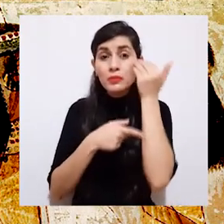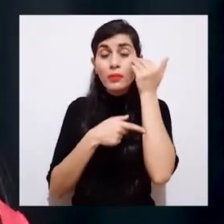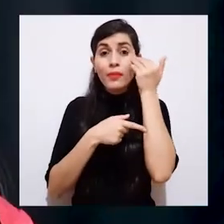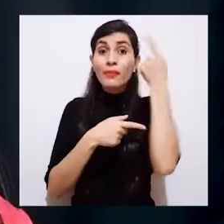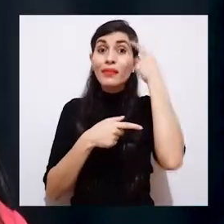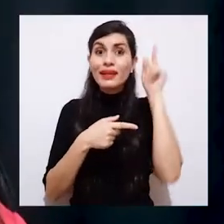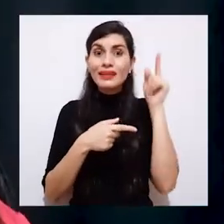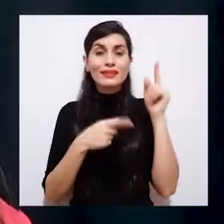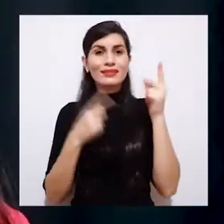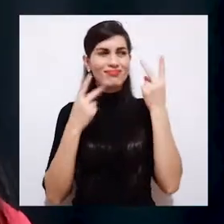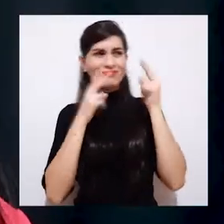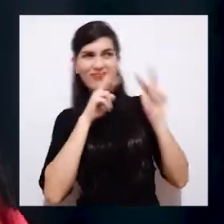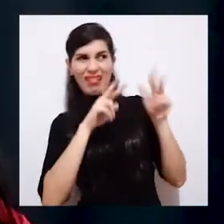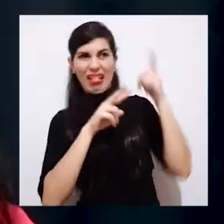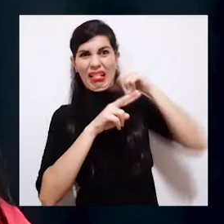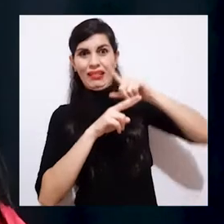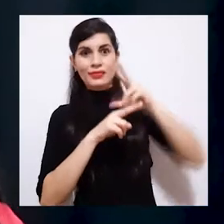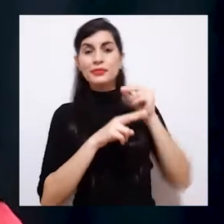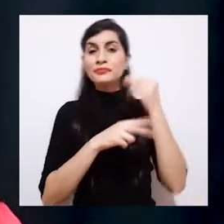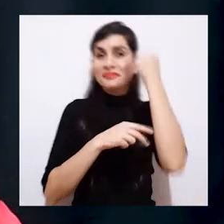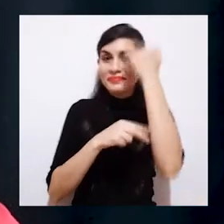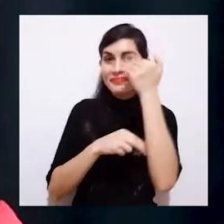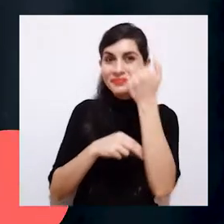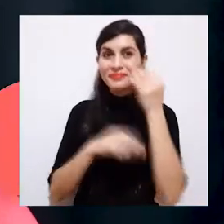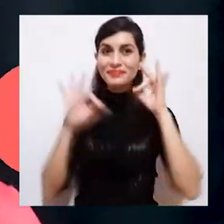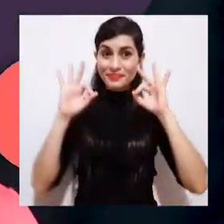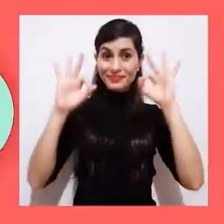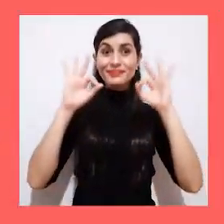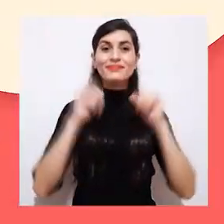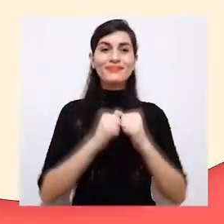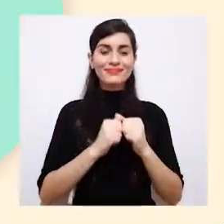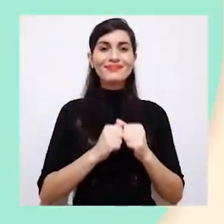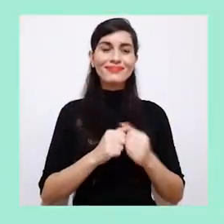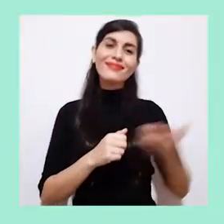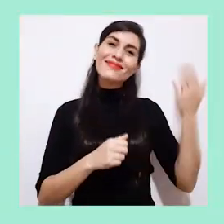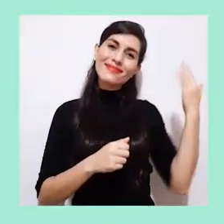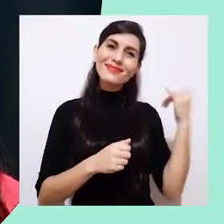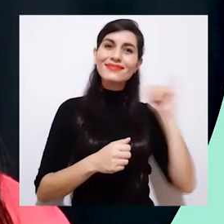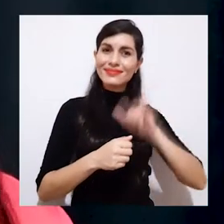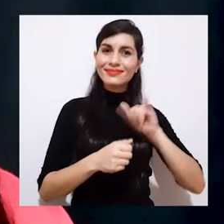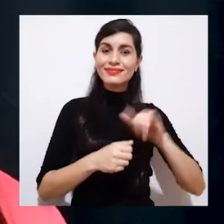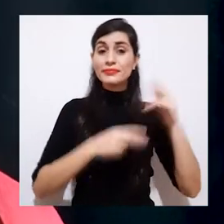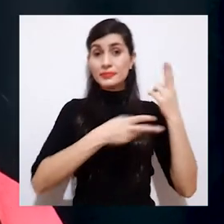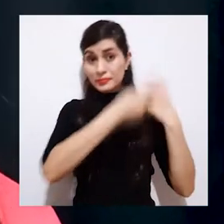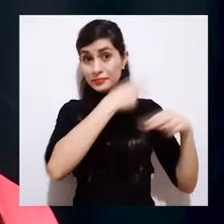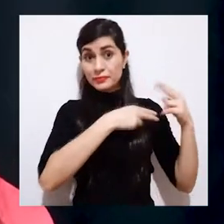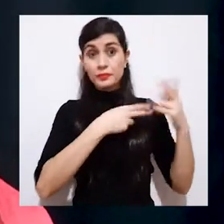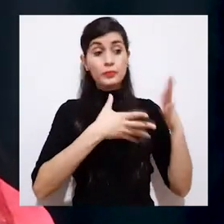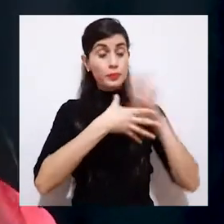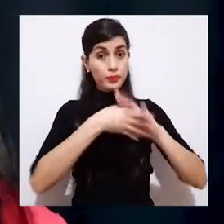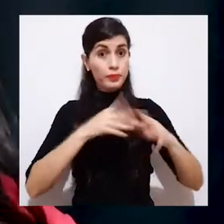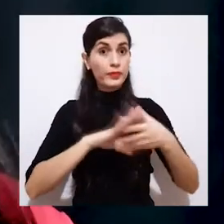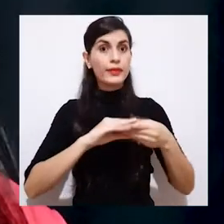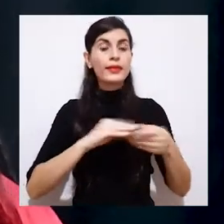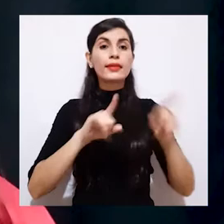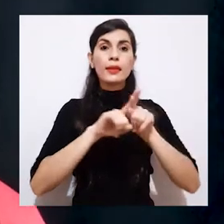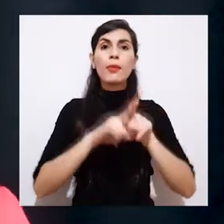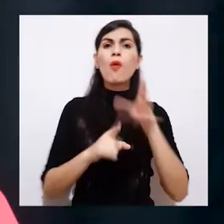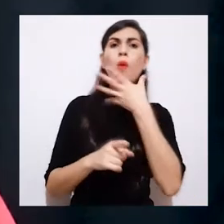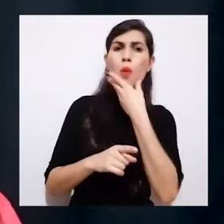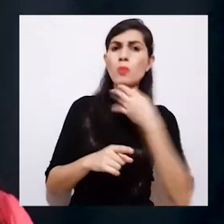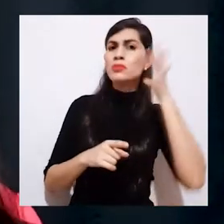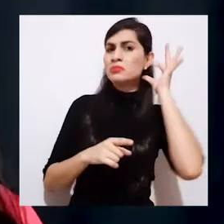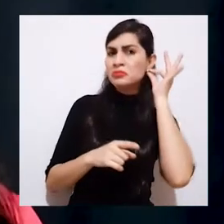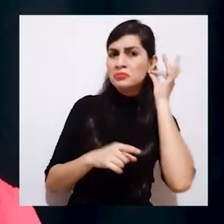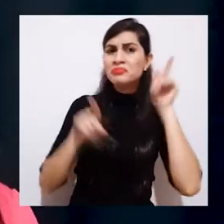historia, ¿verdad? En la cual comento un poquito cómo es que nace el maquillaje. Y bueno, en esta época utilizaba maquillaje tanto los